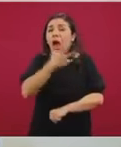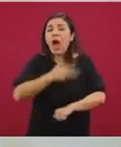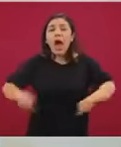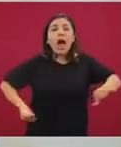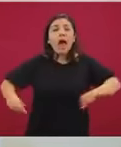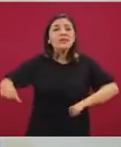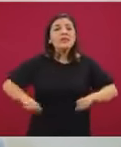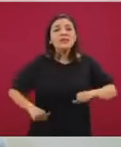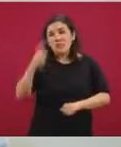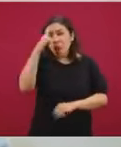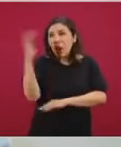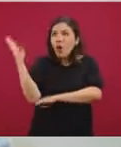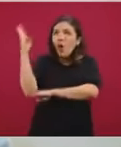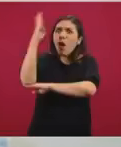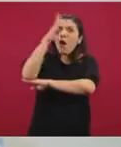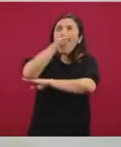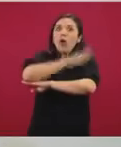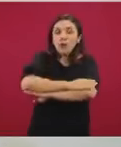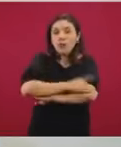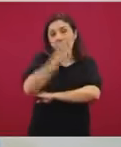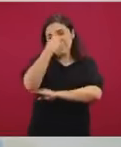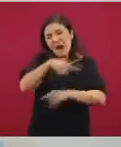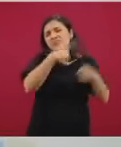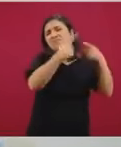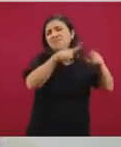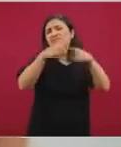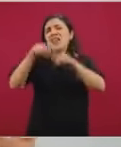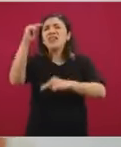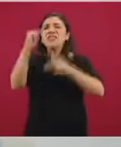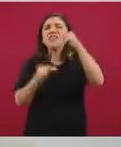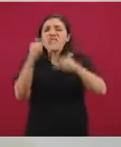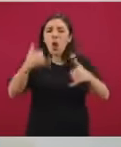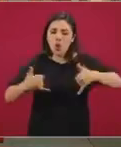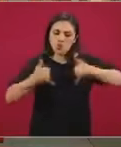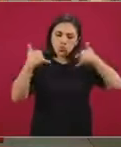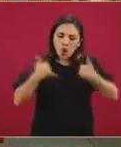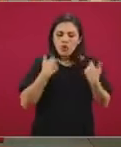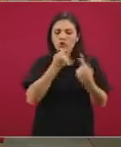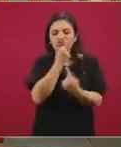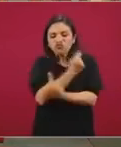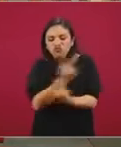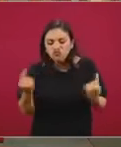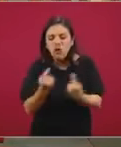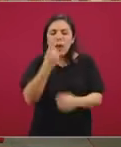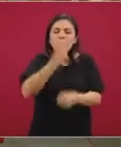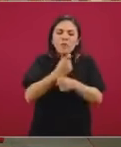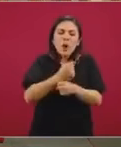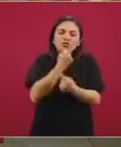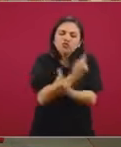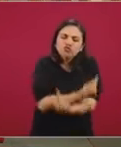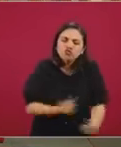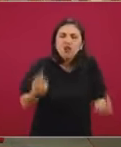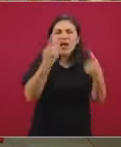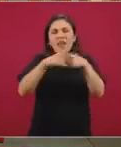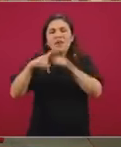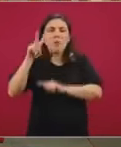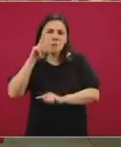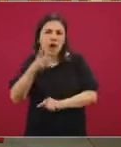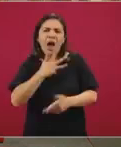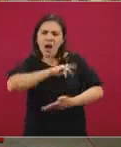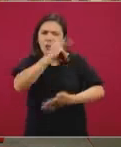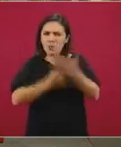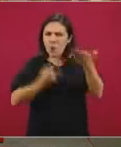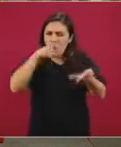actividades prácticamente todo el día para diferentes niveles, jóvenes, primera infancia y demás, que pueden ver en el